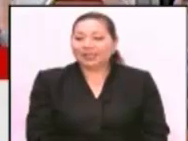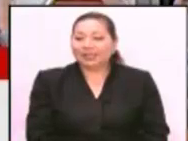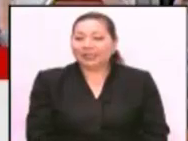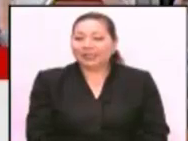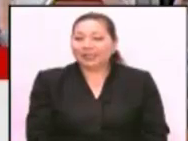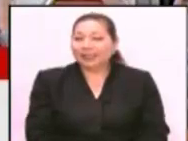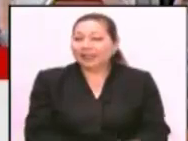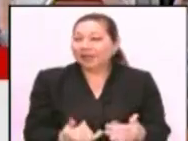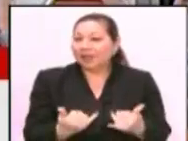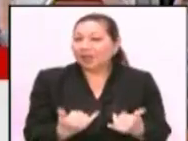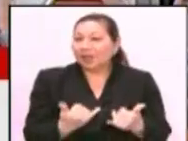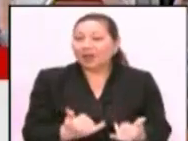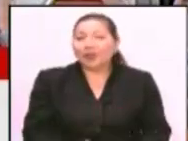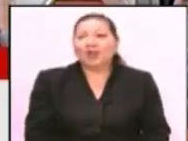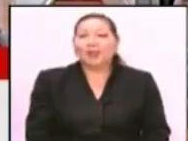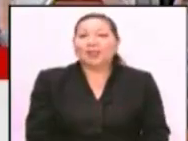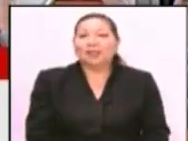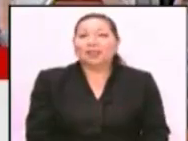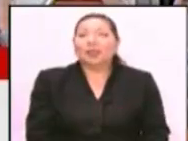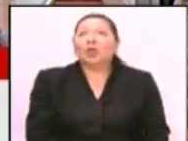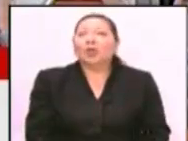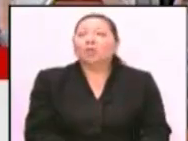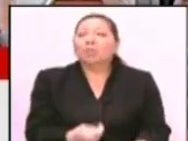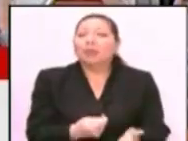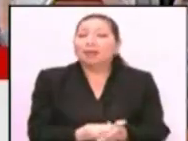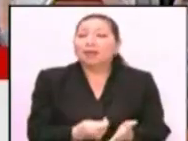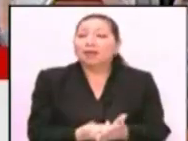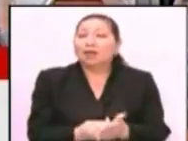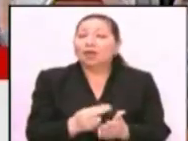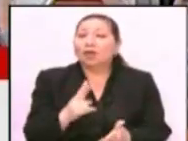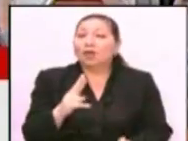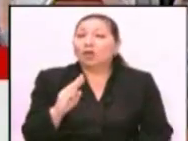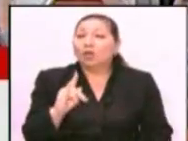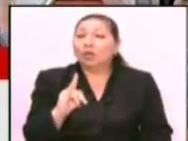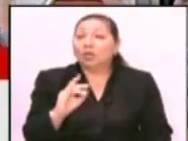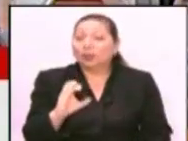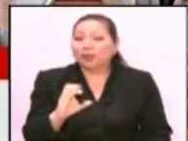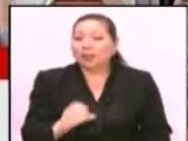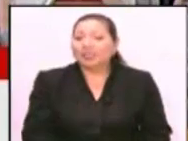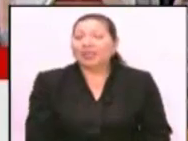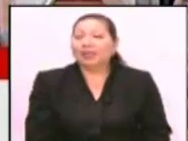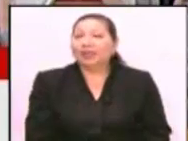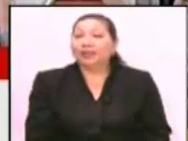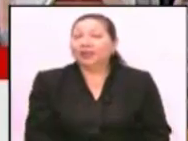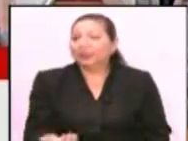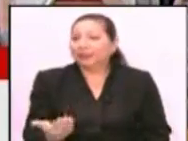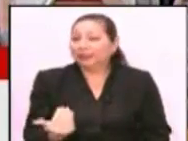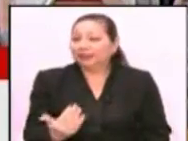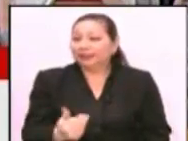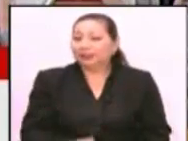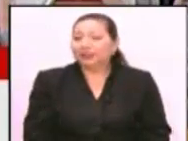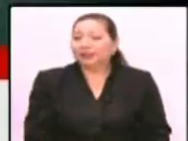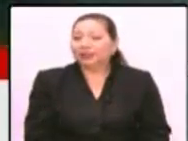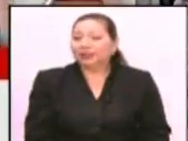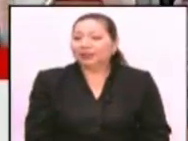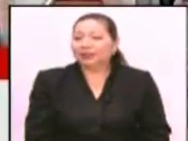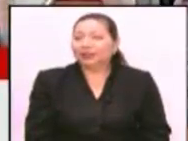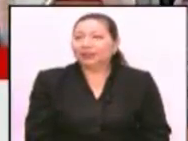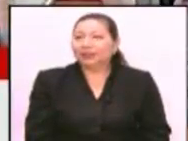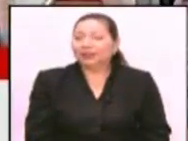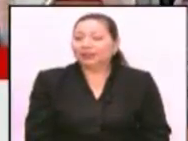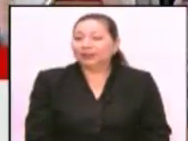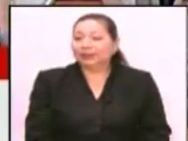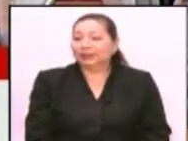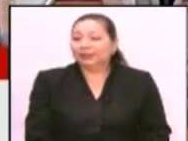Hoy día el cómo pagan es a través del RUC cuando se emite el recibo por honorarios. En el